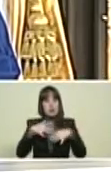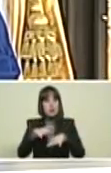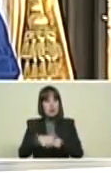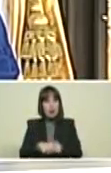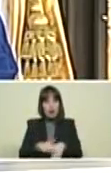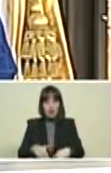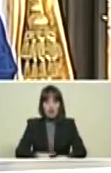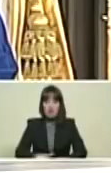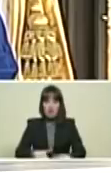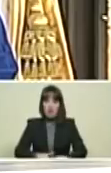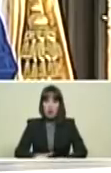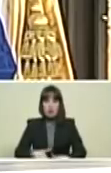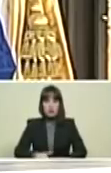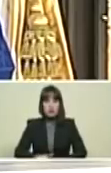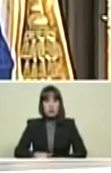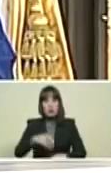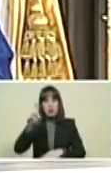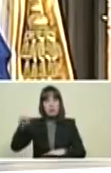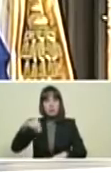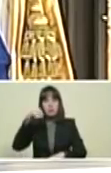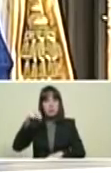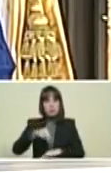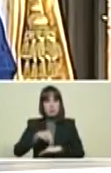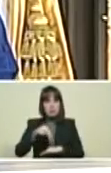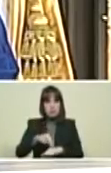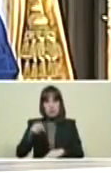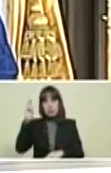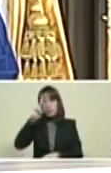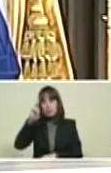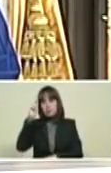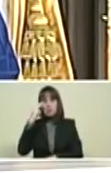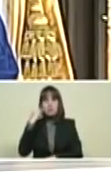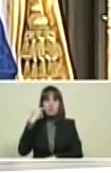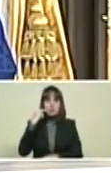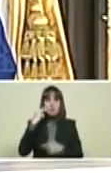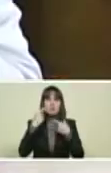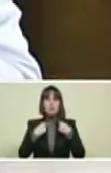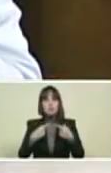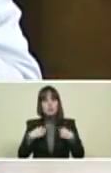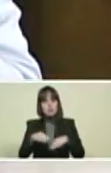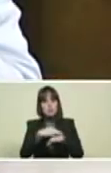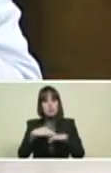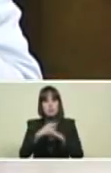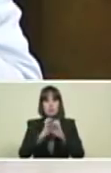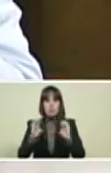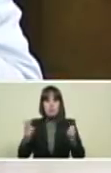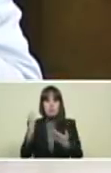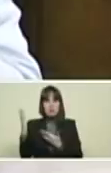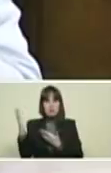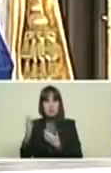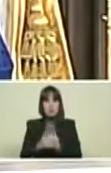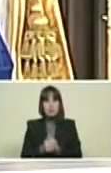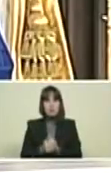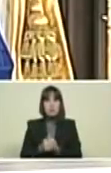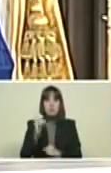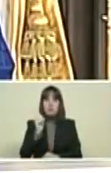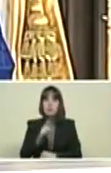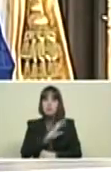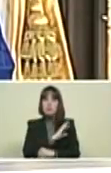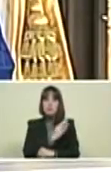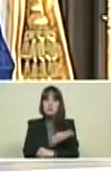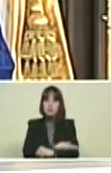el esfuerzo nacional. Profesor Aristóbulo Isturiz, ministro de Educación, hay que fortalecer de manera